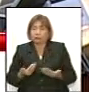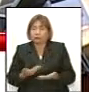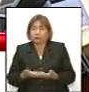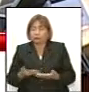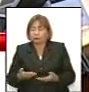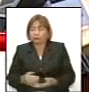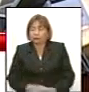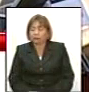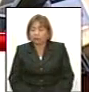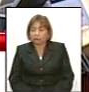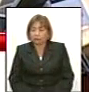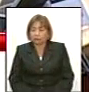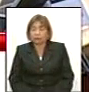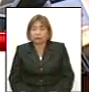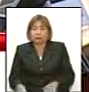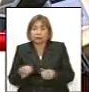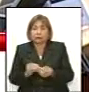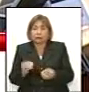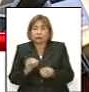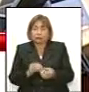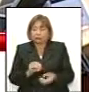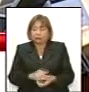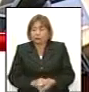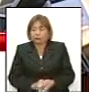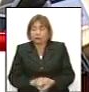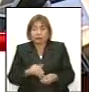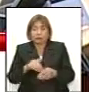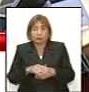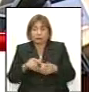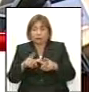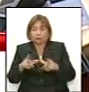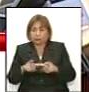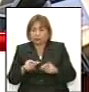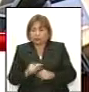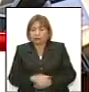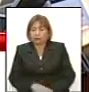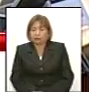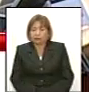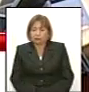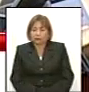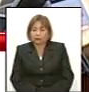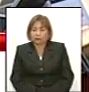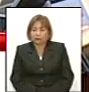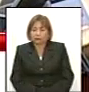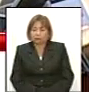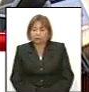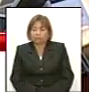al respecto de qué se incorpora en ese espacio. Respecto